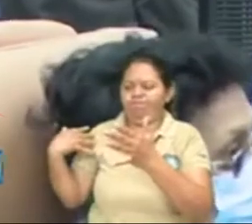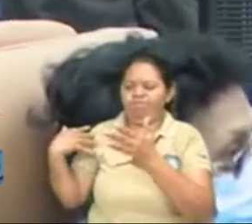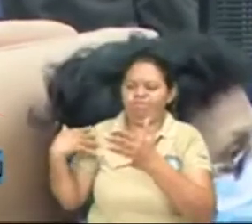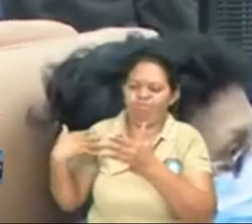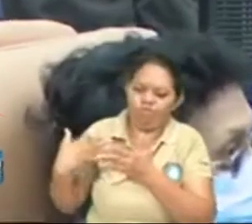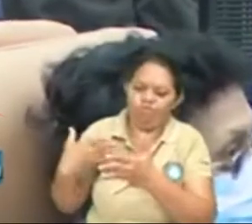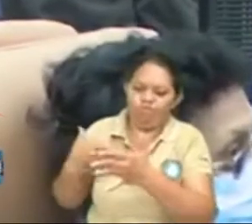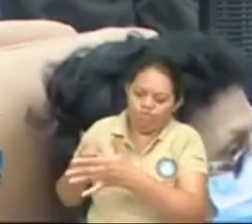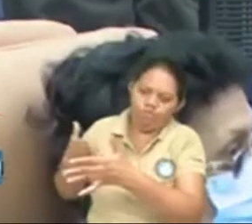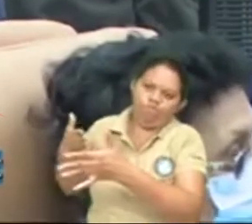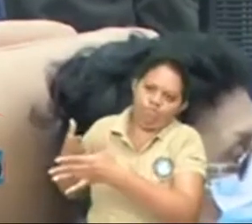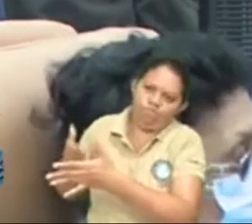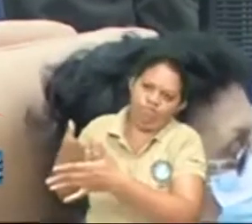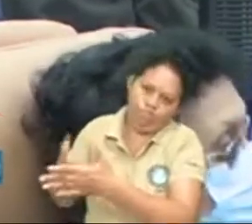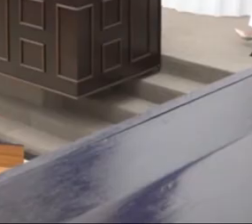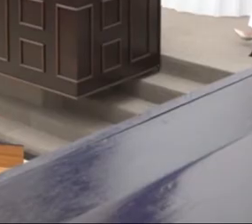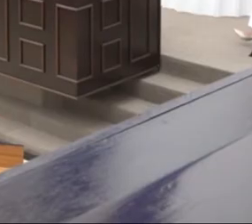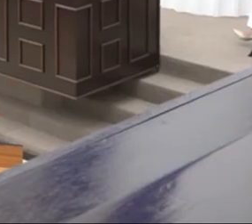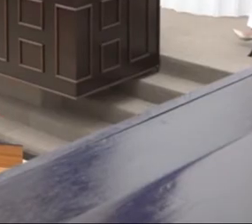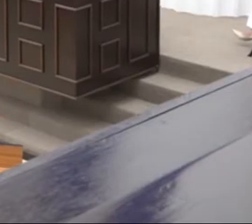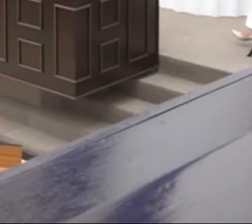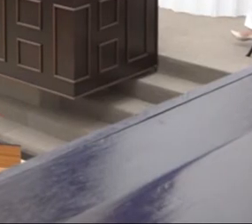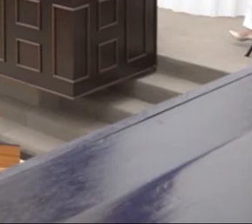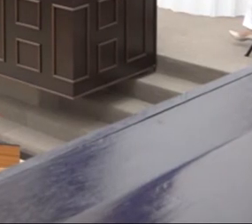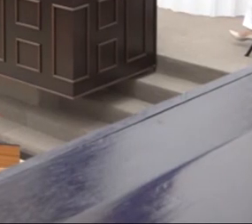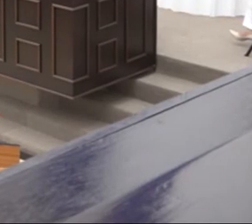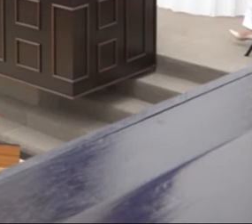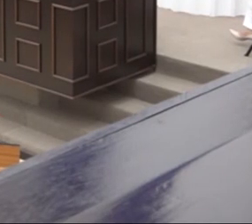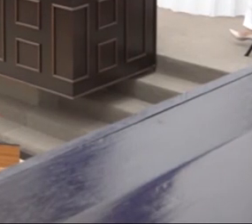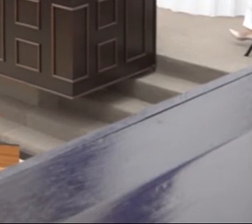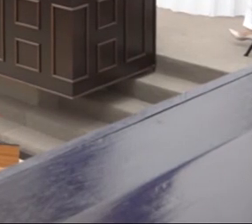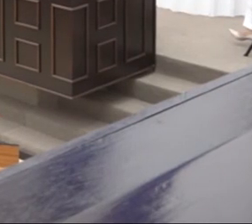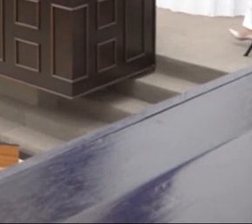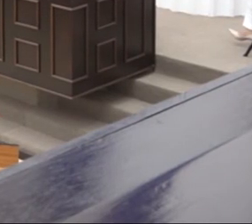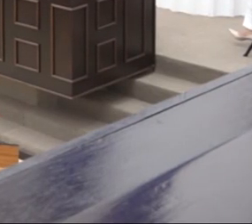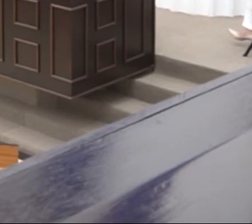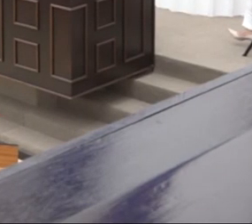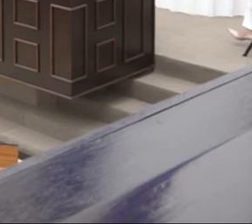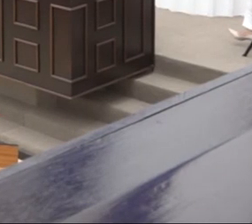incremento de la tasa de analfabetismo. Noticias 12, Darlene Téllez.